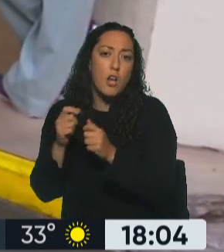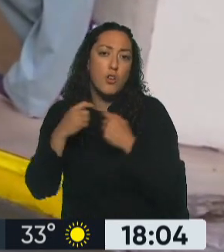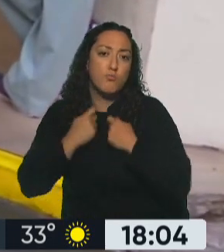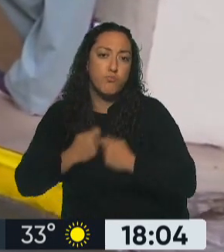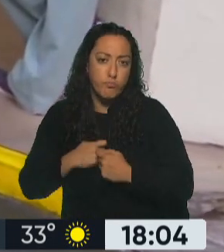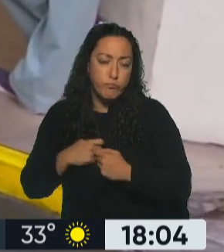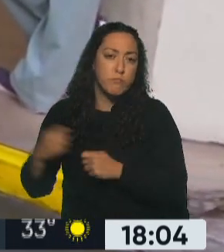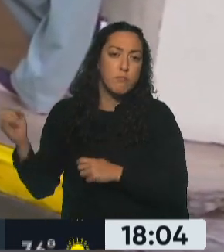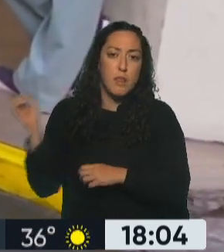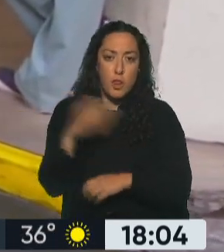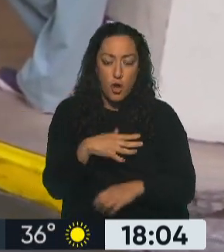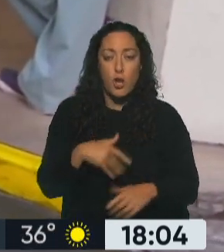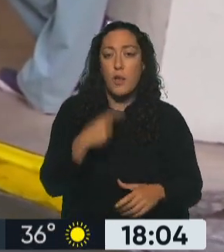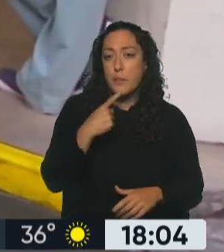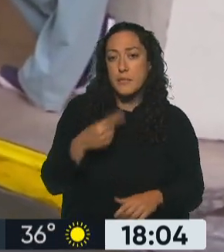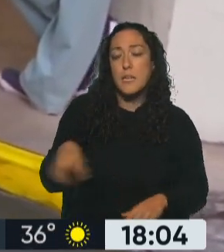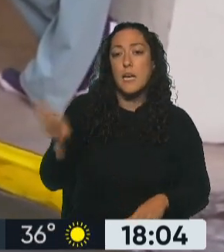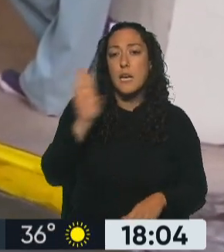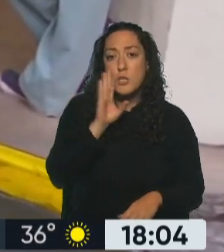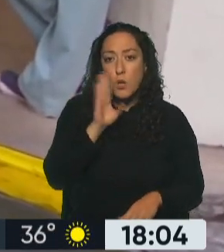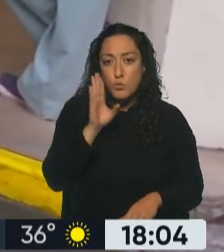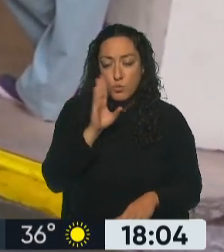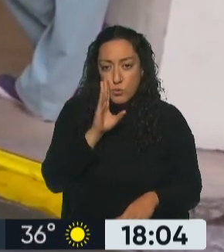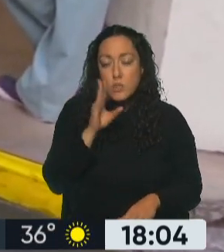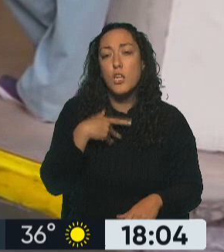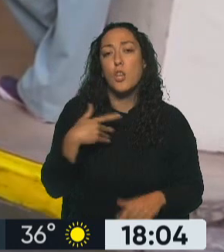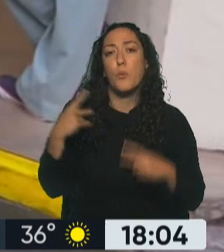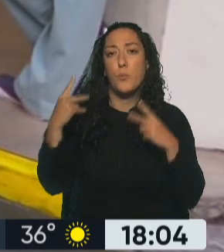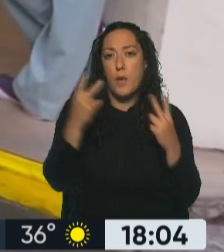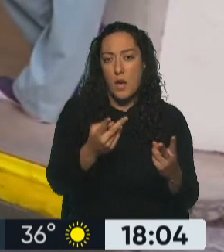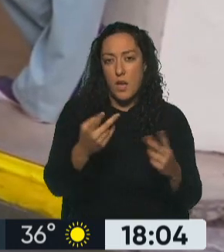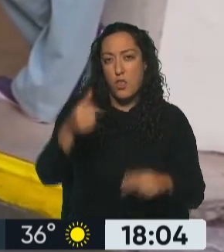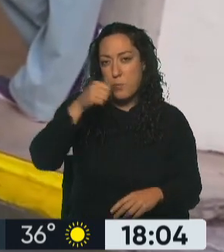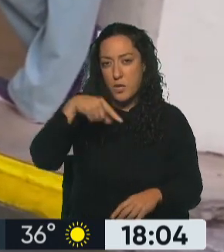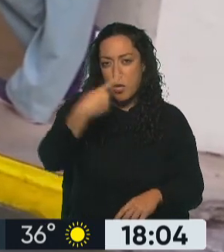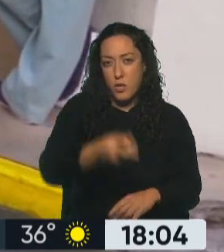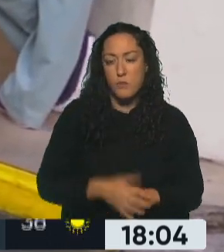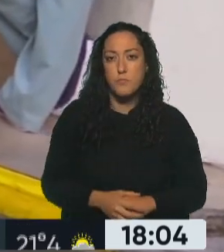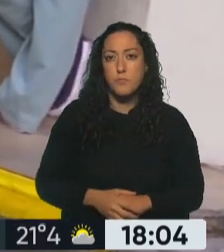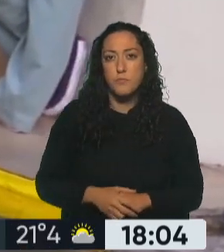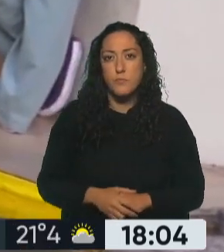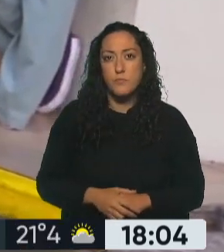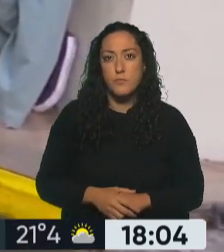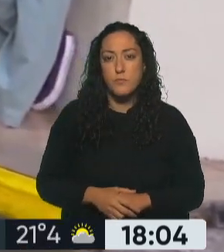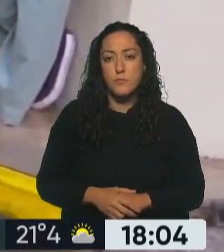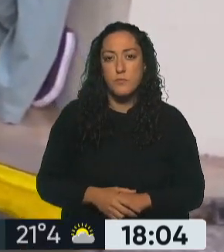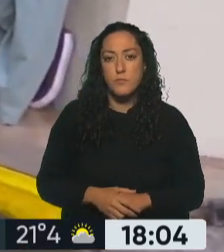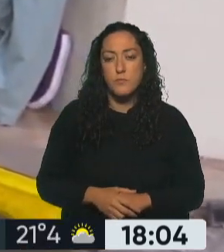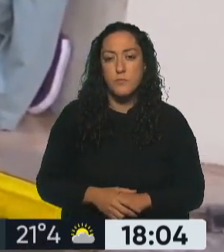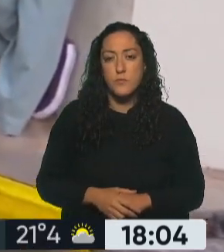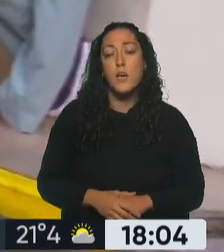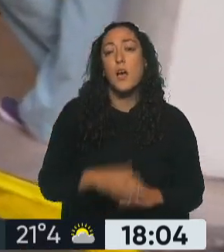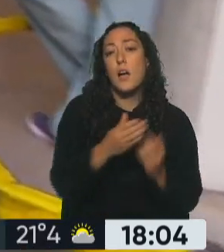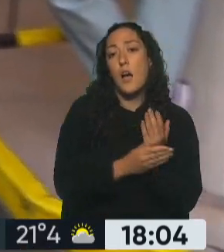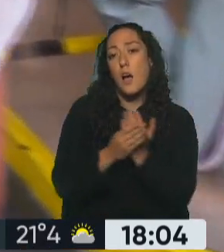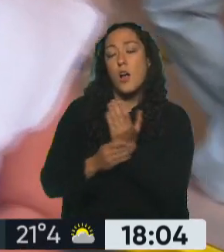viajando a los Estados Unidos este domingo. En tanto, continúa la danza de nombres para conformar el